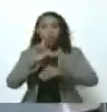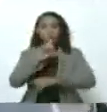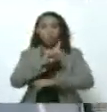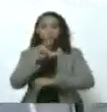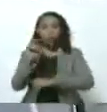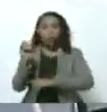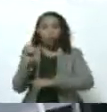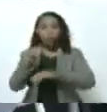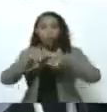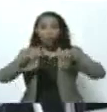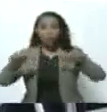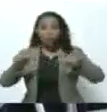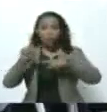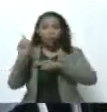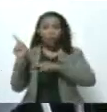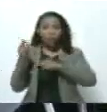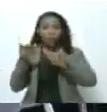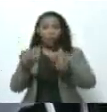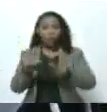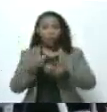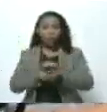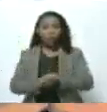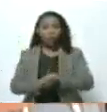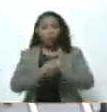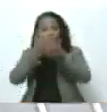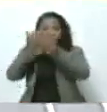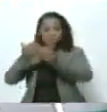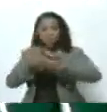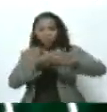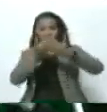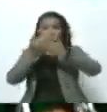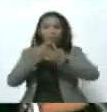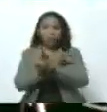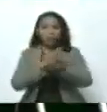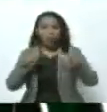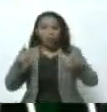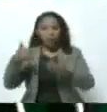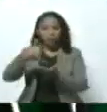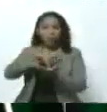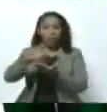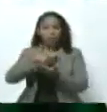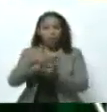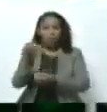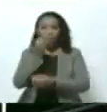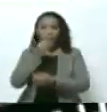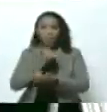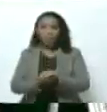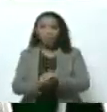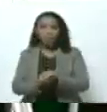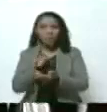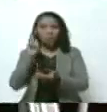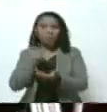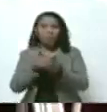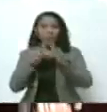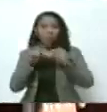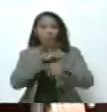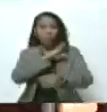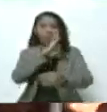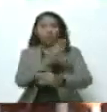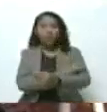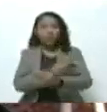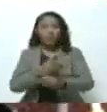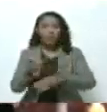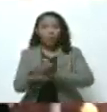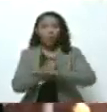120 territorios de estos que se han estudiado libres de vulnerabilidad nutricional. Y llega toda la fuerza